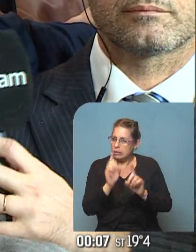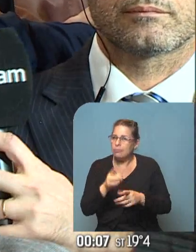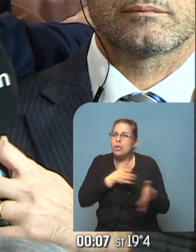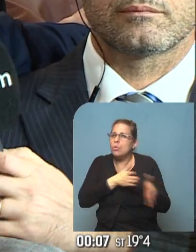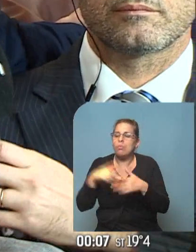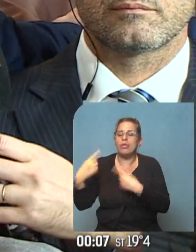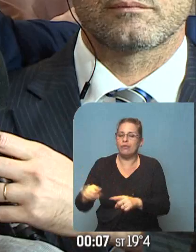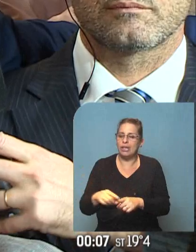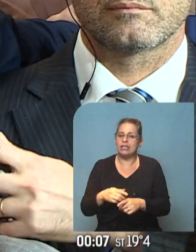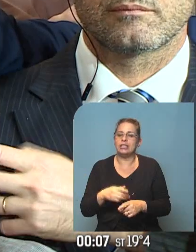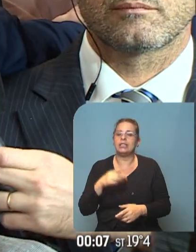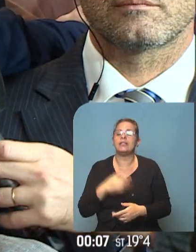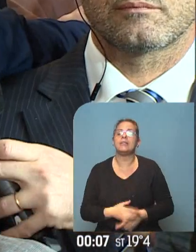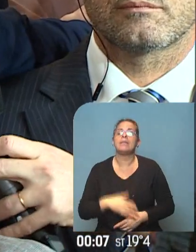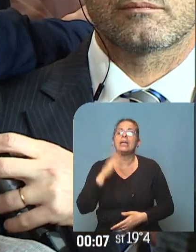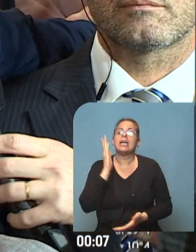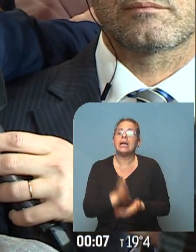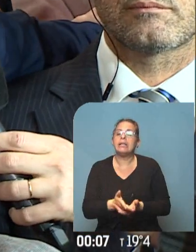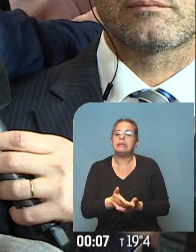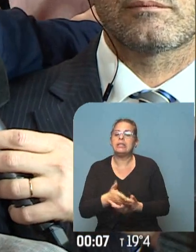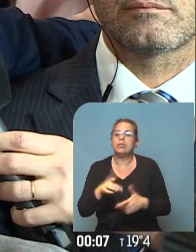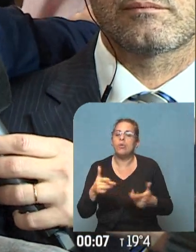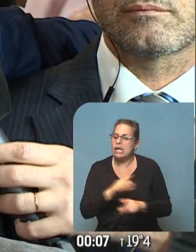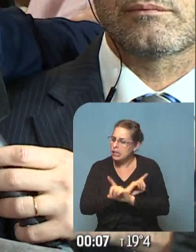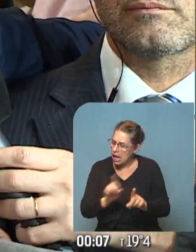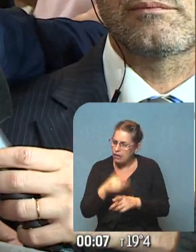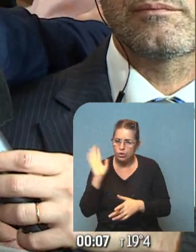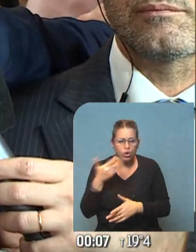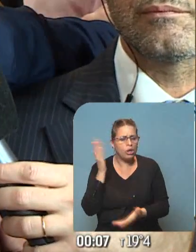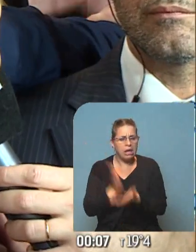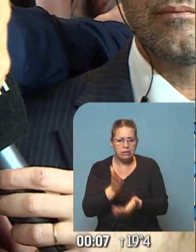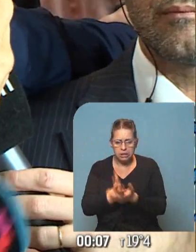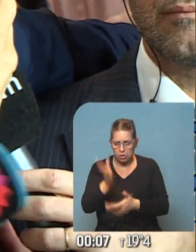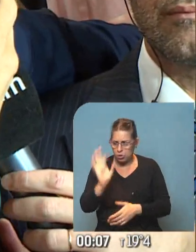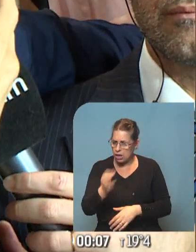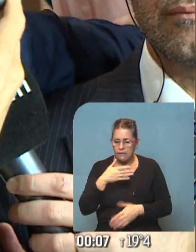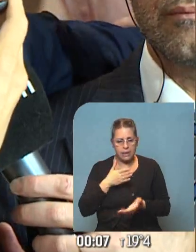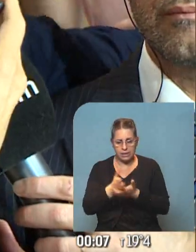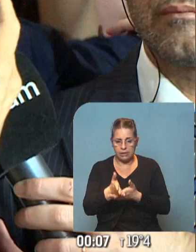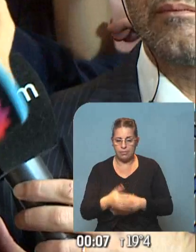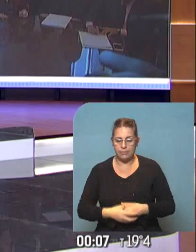habrá impunidad para nadie, no hay hijo ni entenado, ténganlo presente siempre.